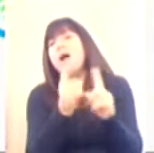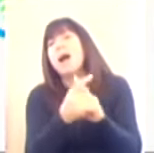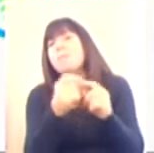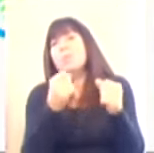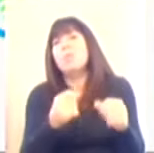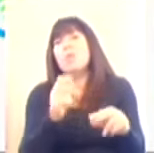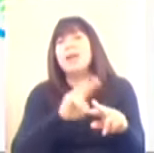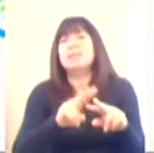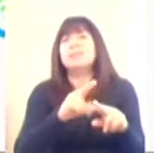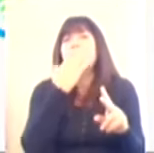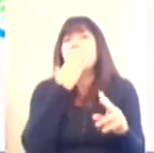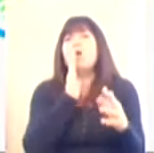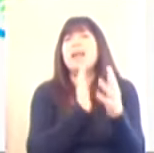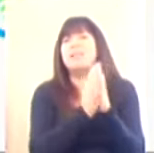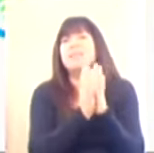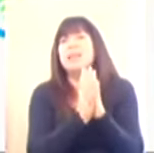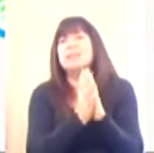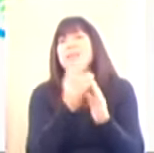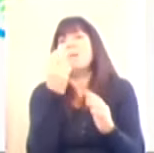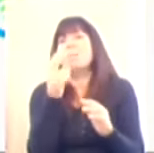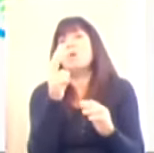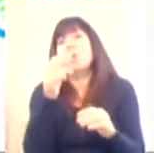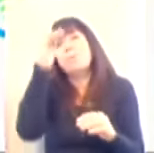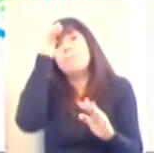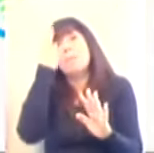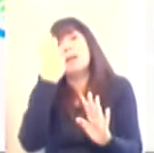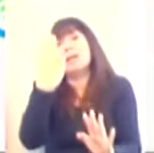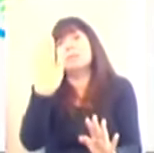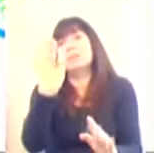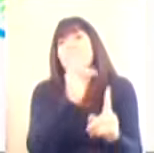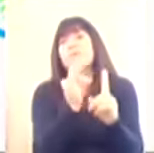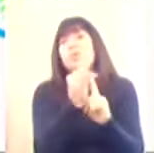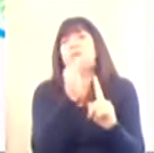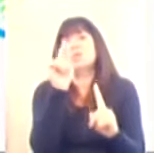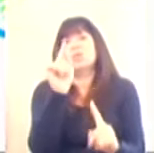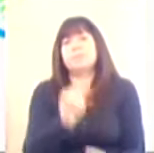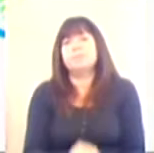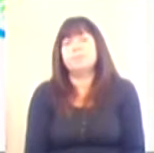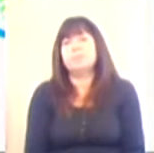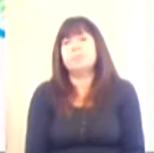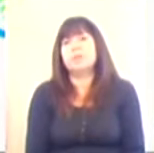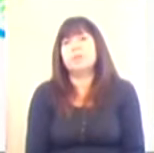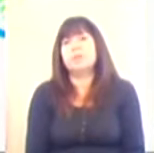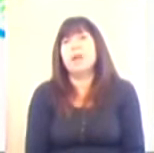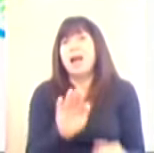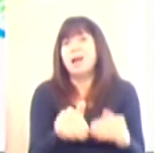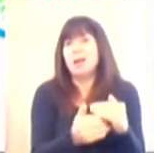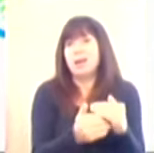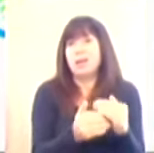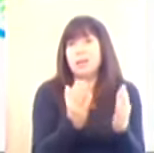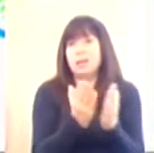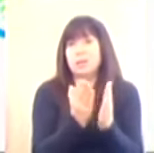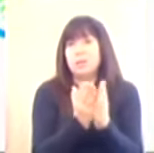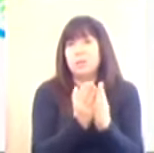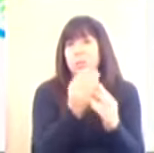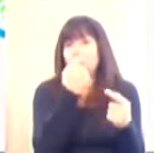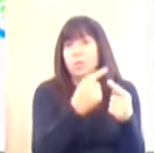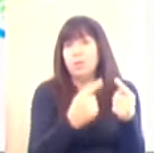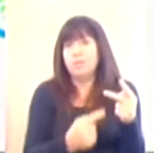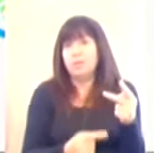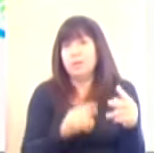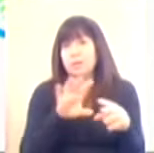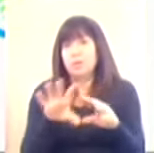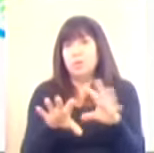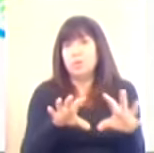la propia experiencia que ustedes tienen como techo? Solo para agregar, el estudio tiene una serie de cosas, pero me gustaría